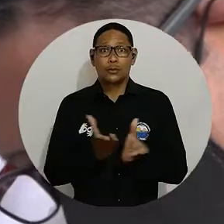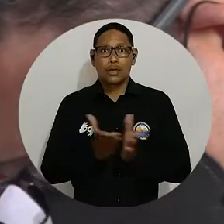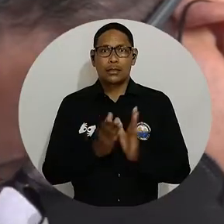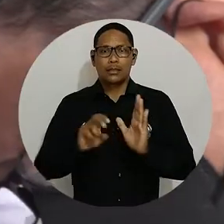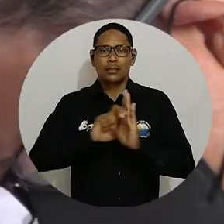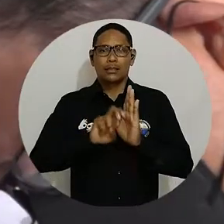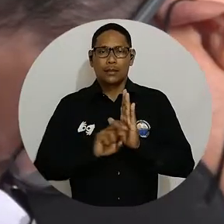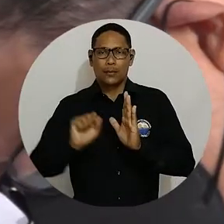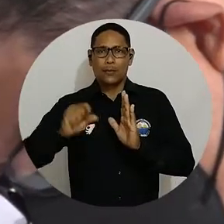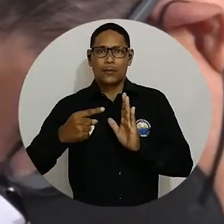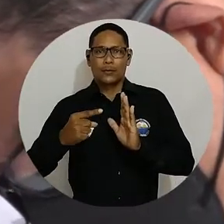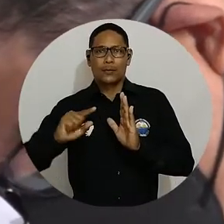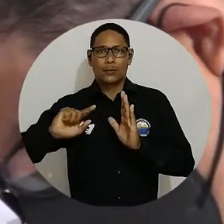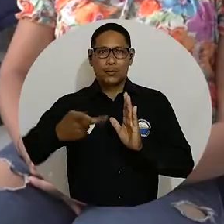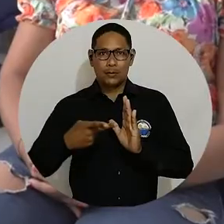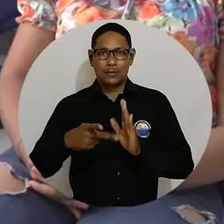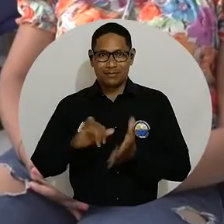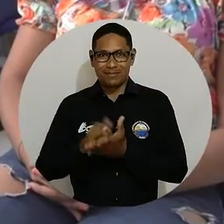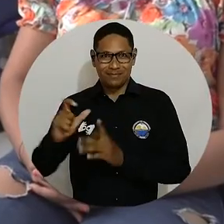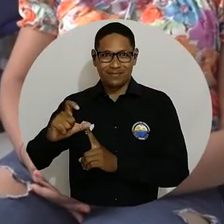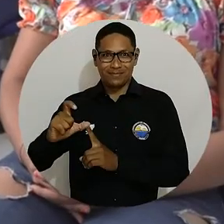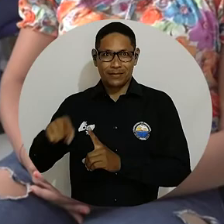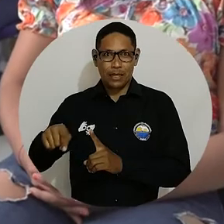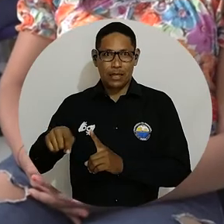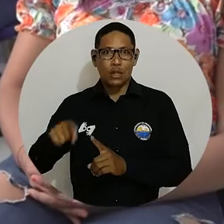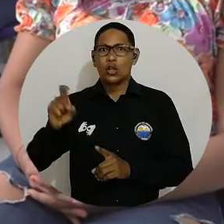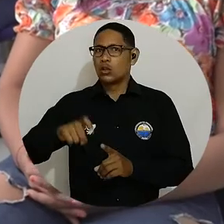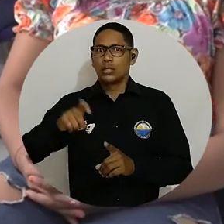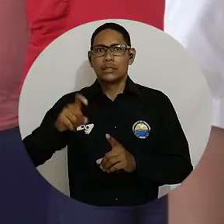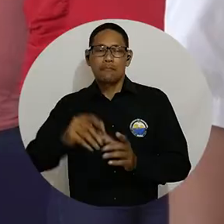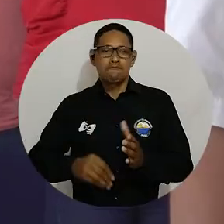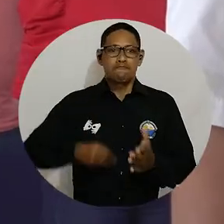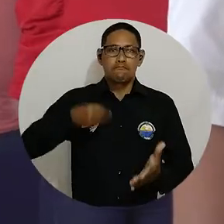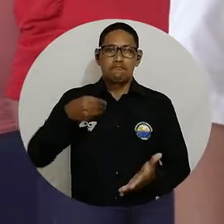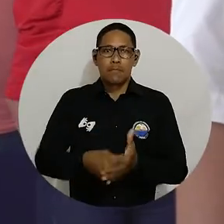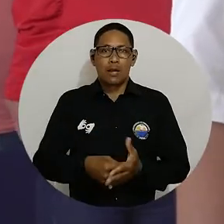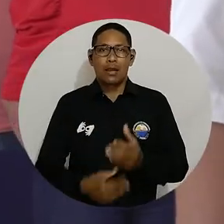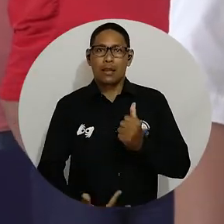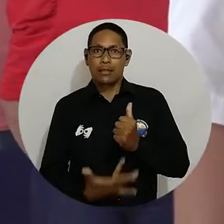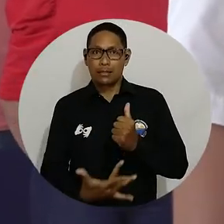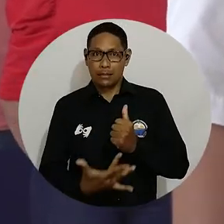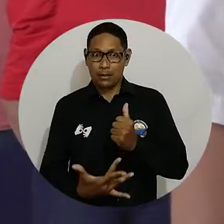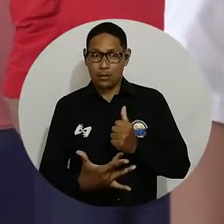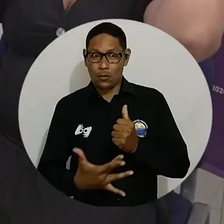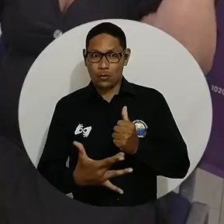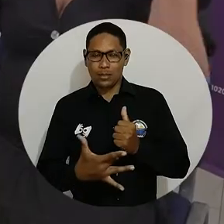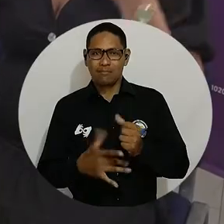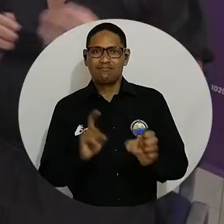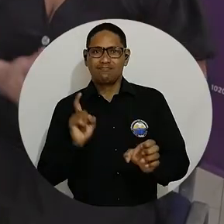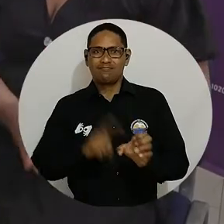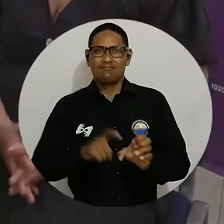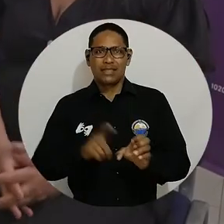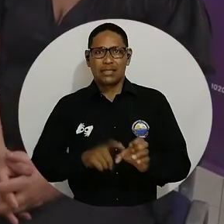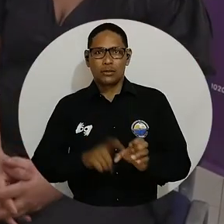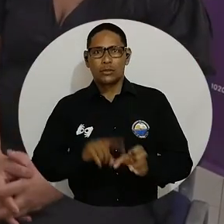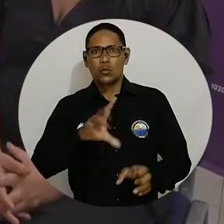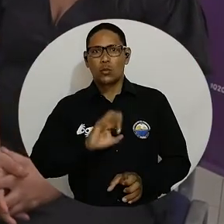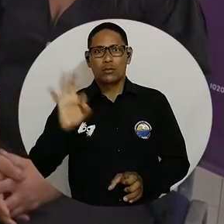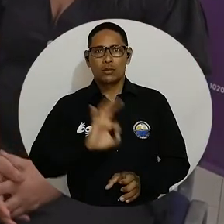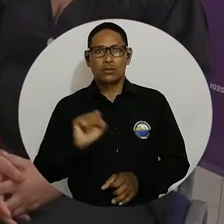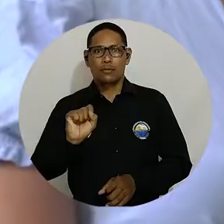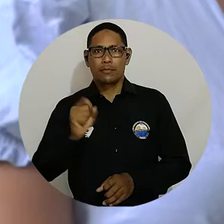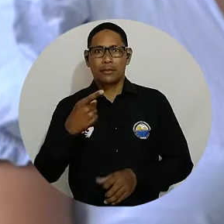pregrado de estratos 1 y 2 de este municipio ya no deberán pagar por su cuenta la deuda del 50% de la matrícula del